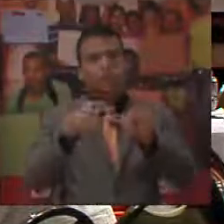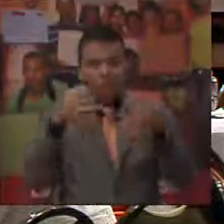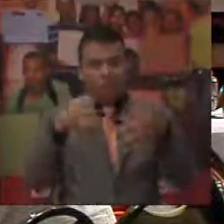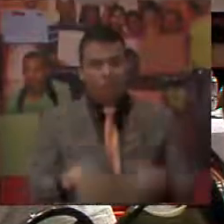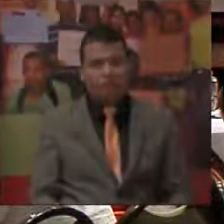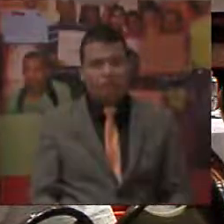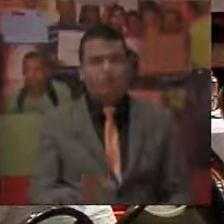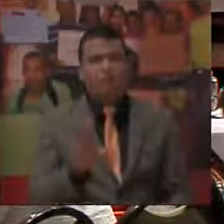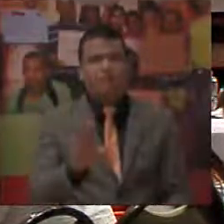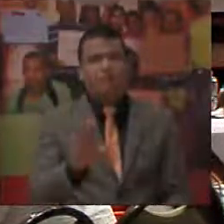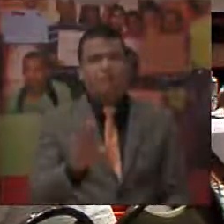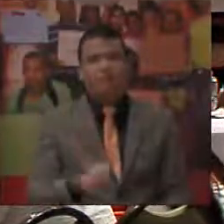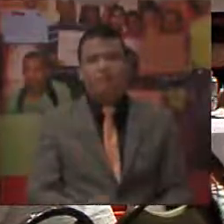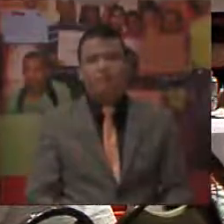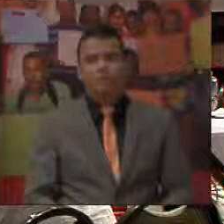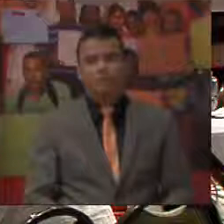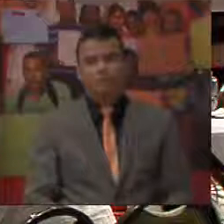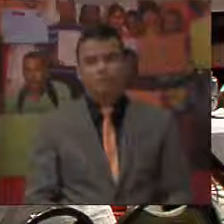la de la MAP-OEA,